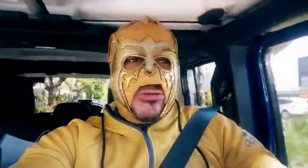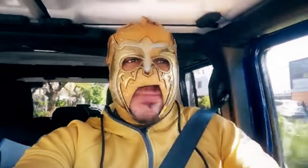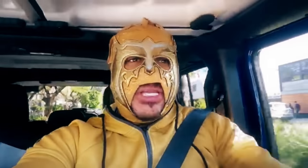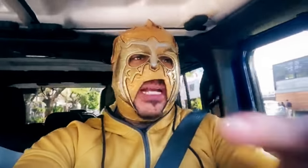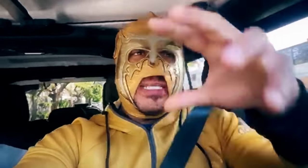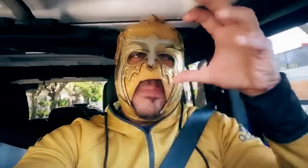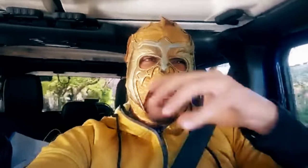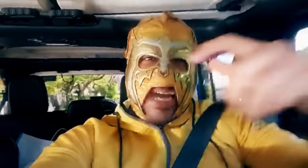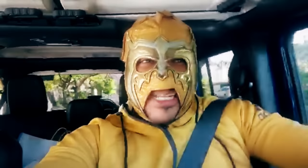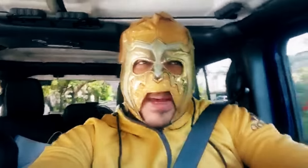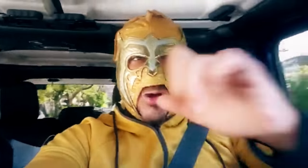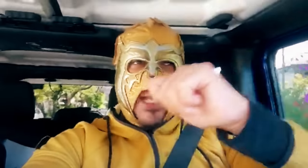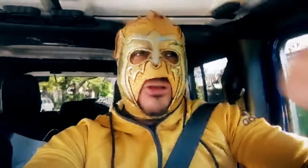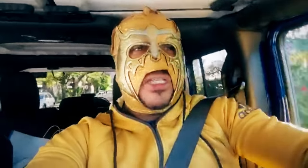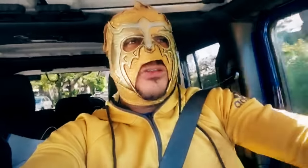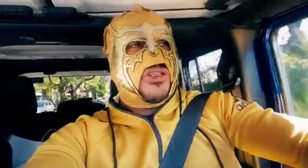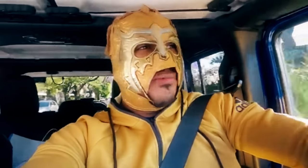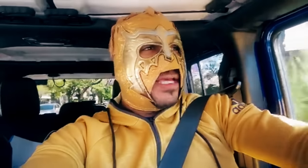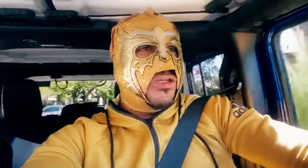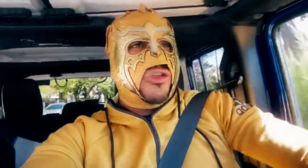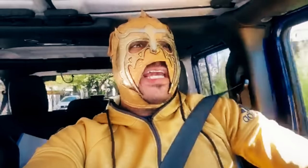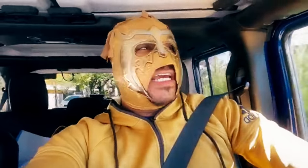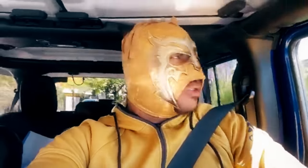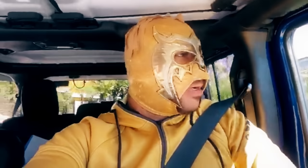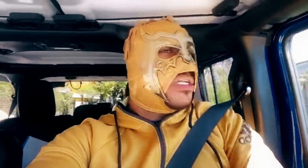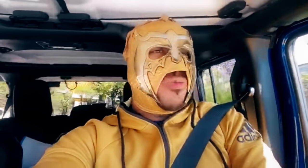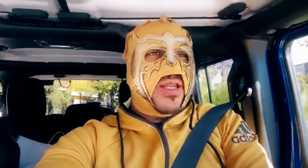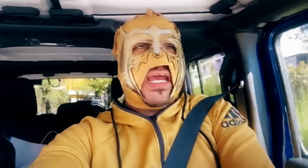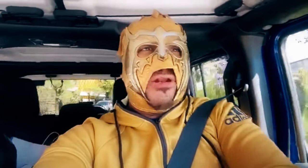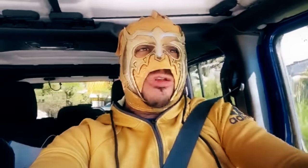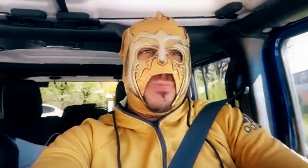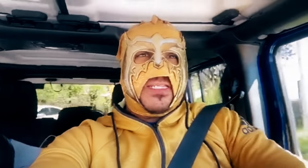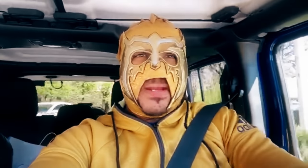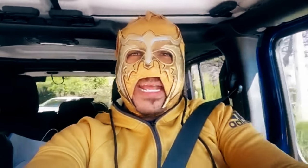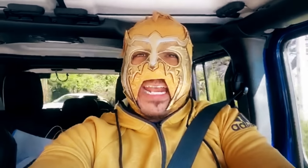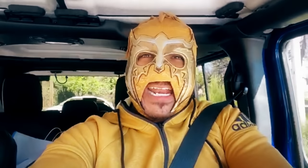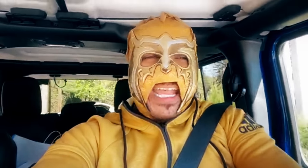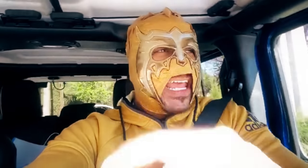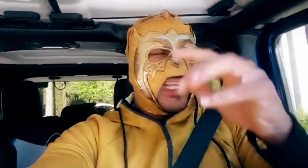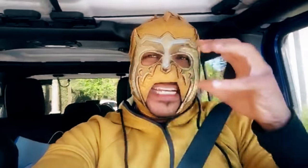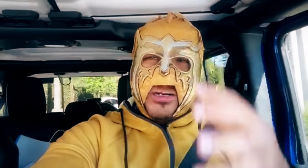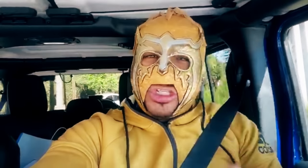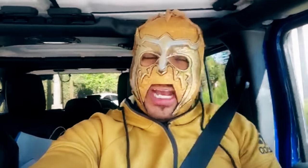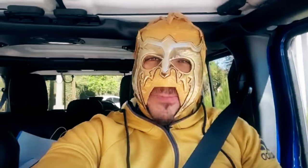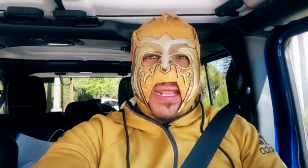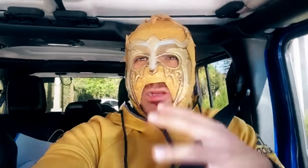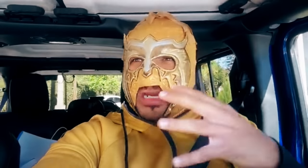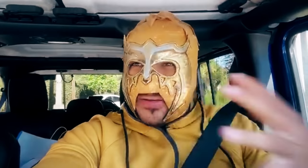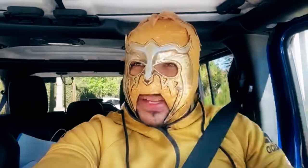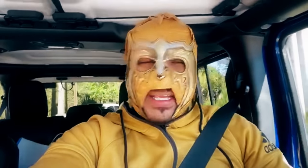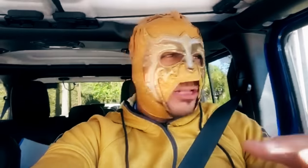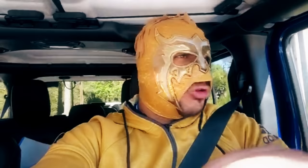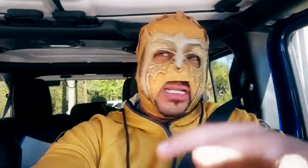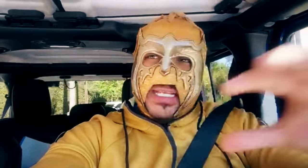pues hay una pinche alcancía para dejarles varo a todos estos viejitos, y que después se supone que los súper se van a encargar de hacérselos llegar para que no